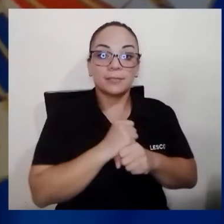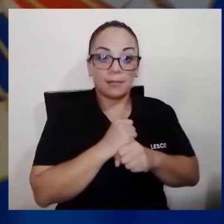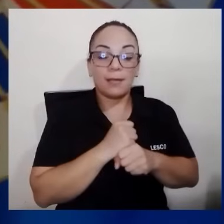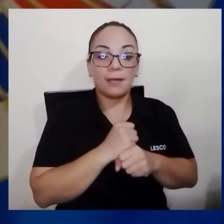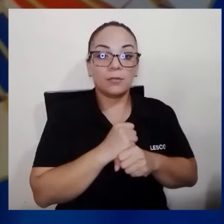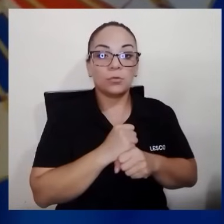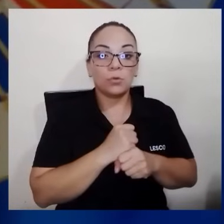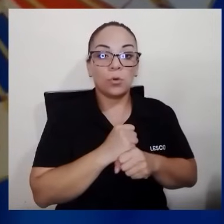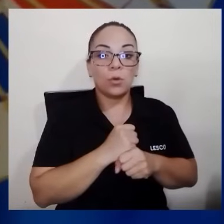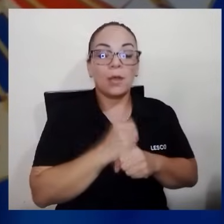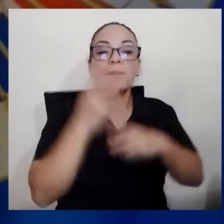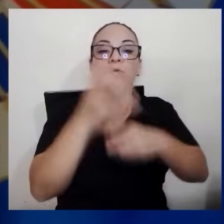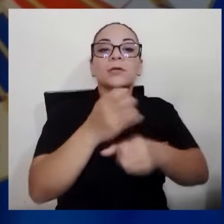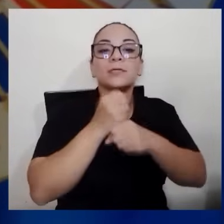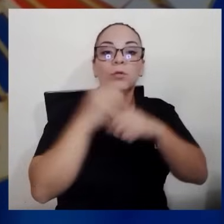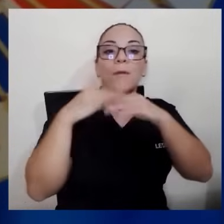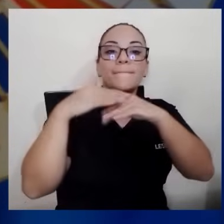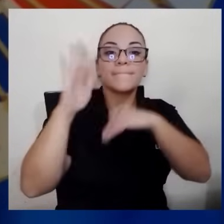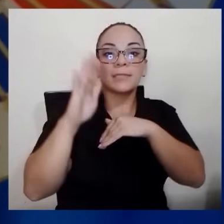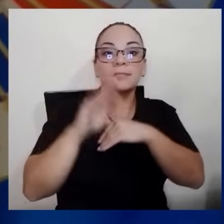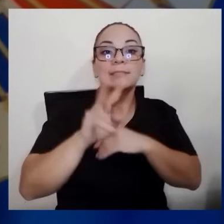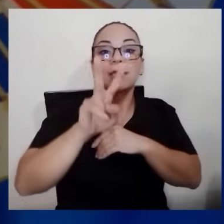recibido más de